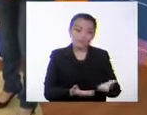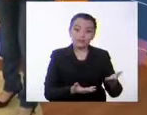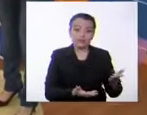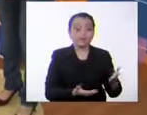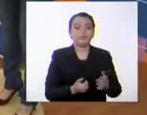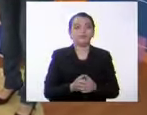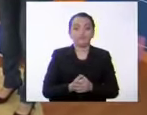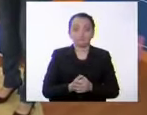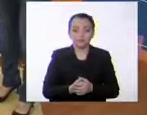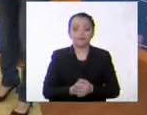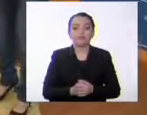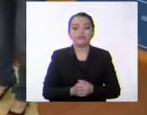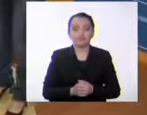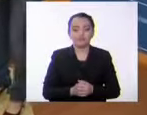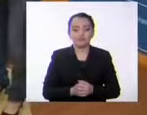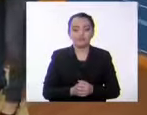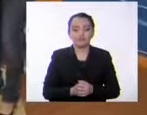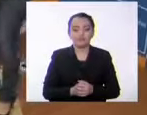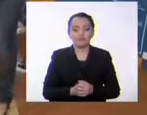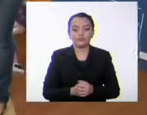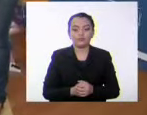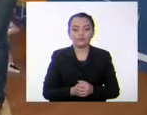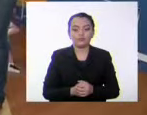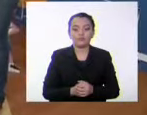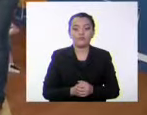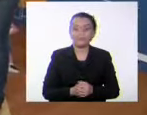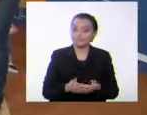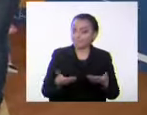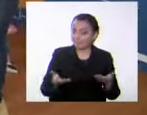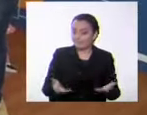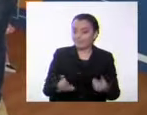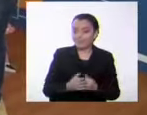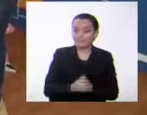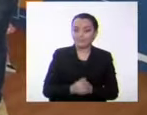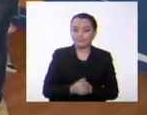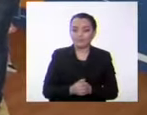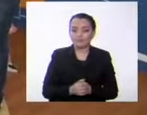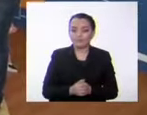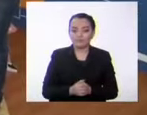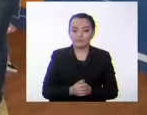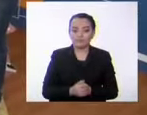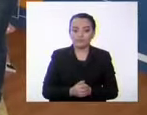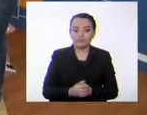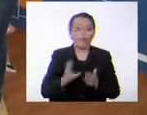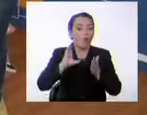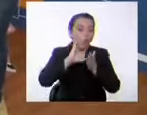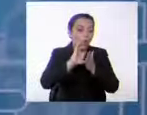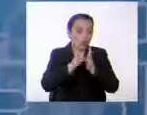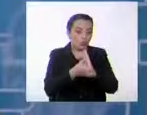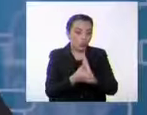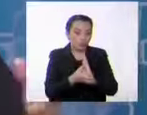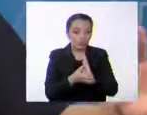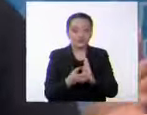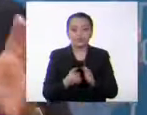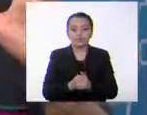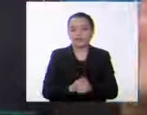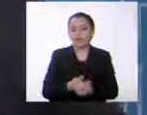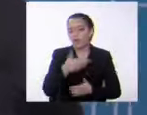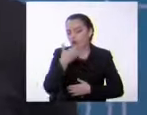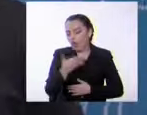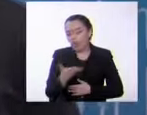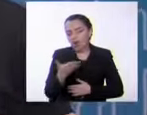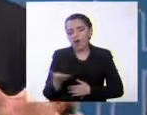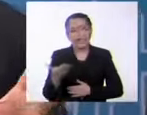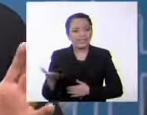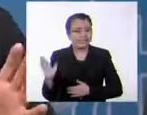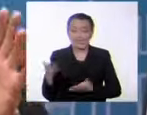Muy bien, exactamente. Entonces, a la material vamos a hablar que son los objetos, las cosas que podemos tocar, y lo